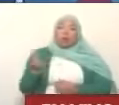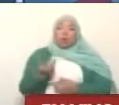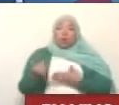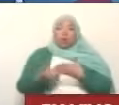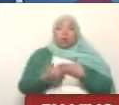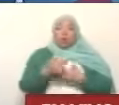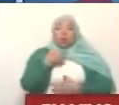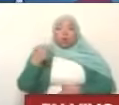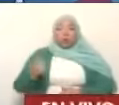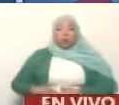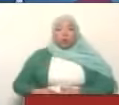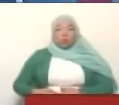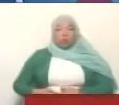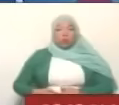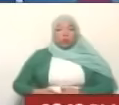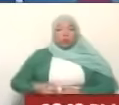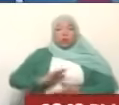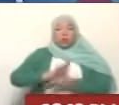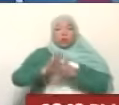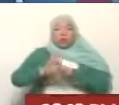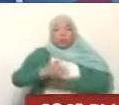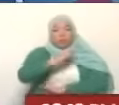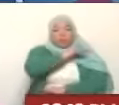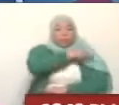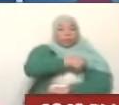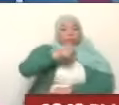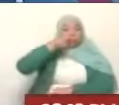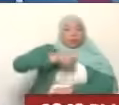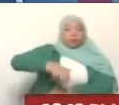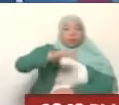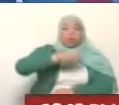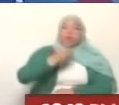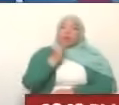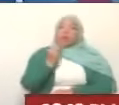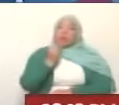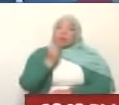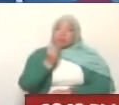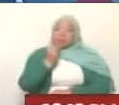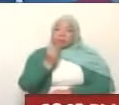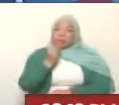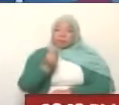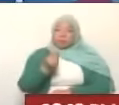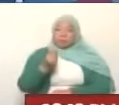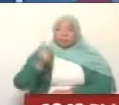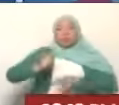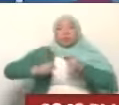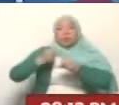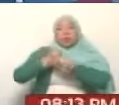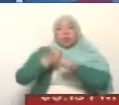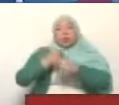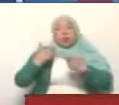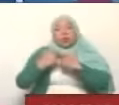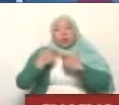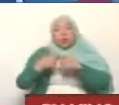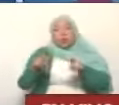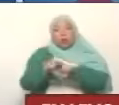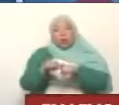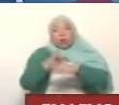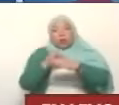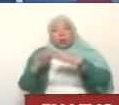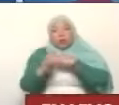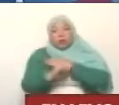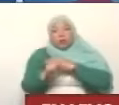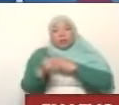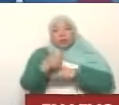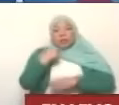Rusia, para el exterminio y el genocidio del pueblo palestino por parte del sionismo y para tratar de llevar una guerra en Taiwán dentro